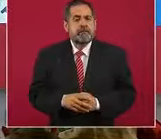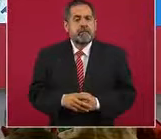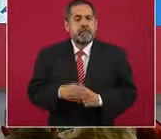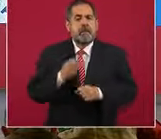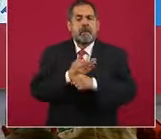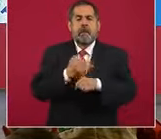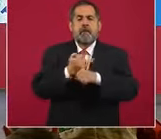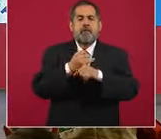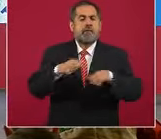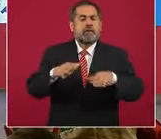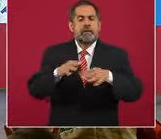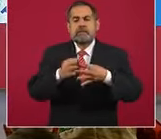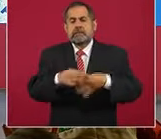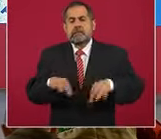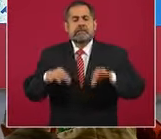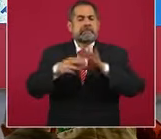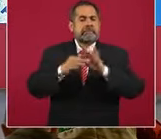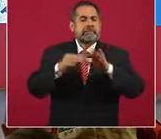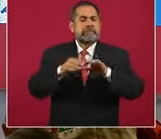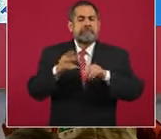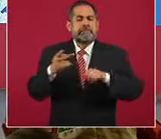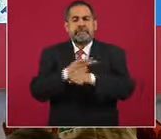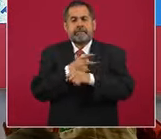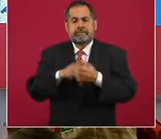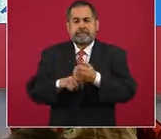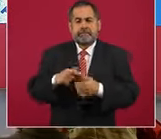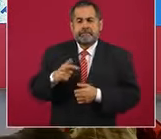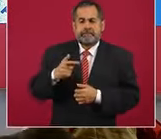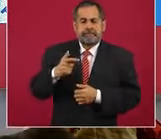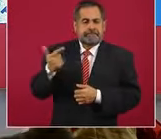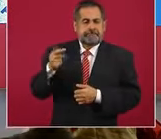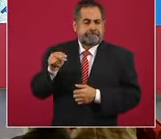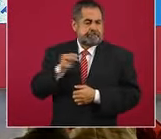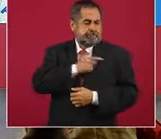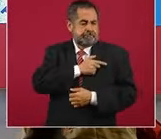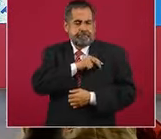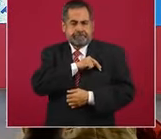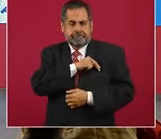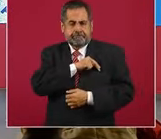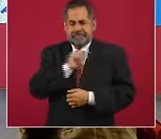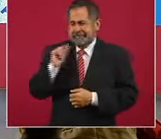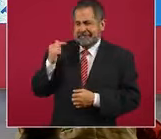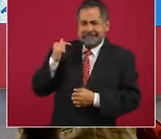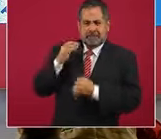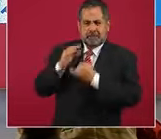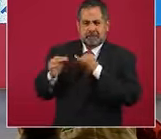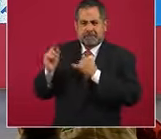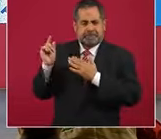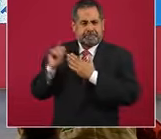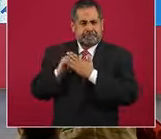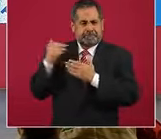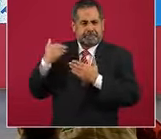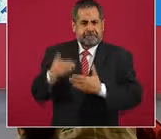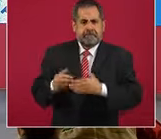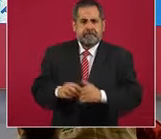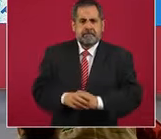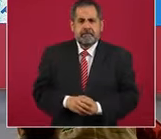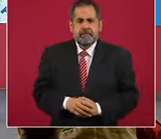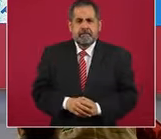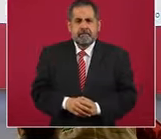informar sobre lo más relevante de la Guardia Nacional en el último mes. Adelante. No, esta